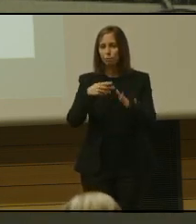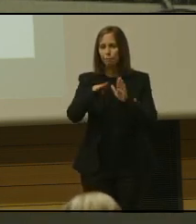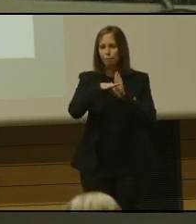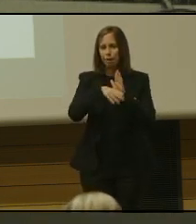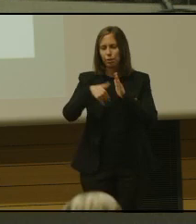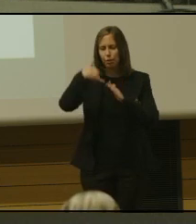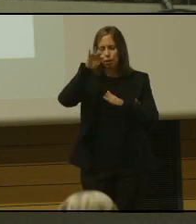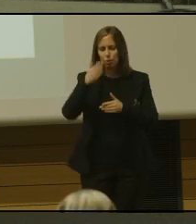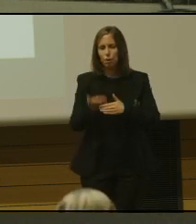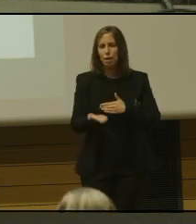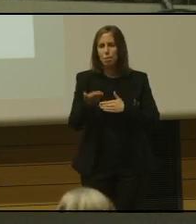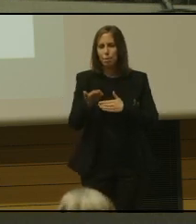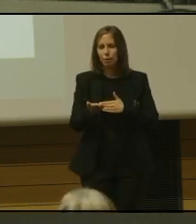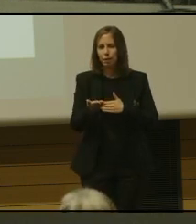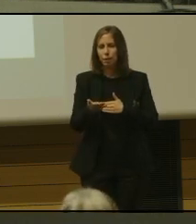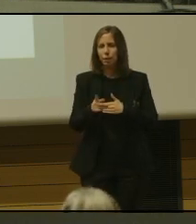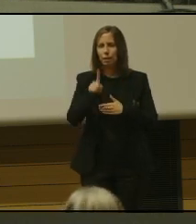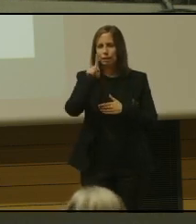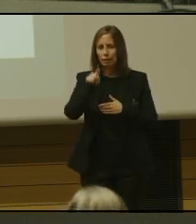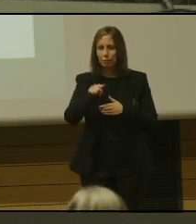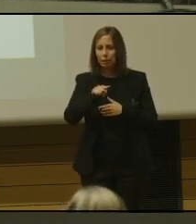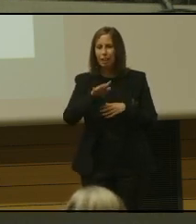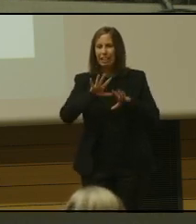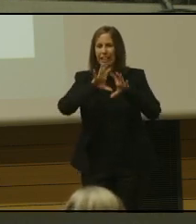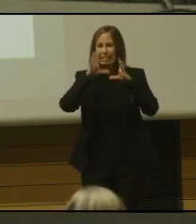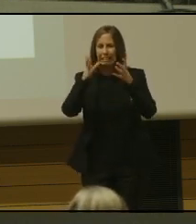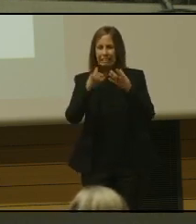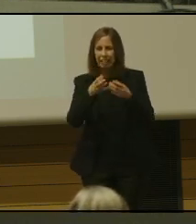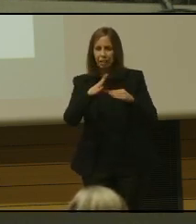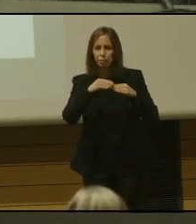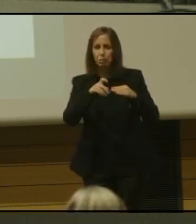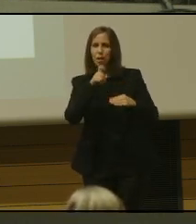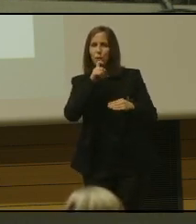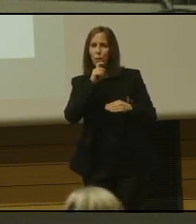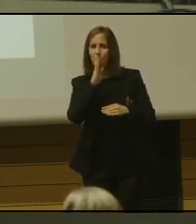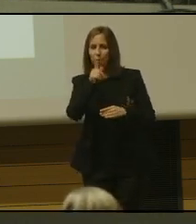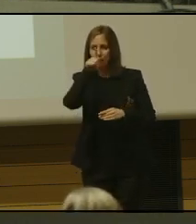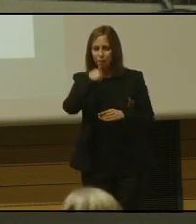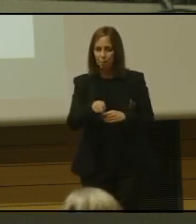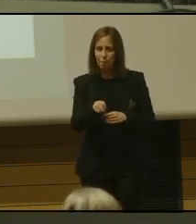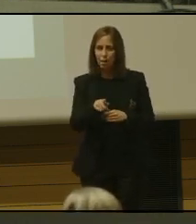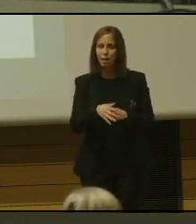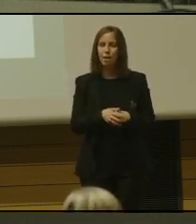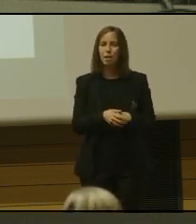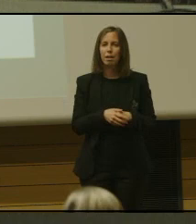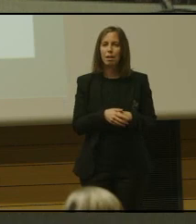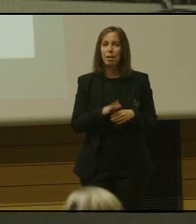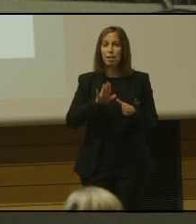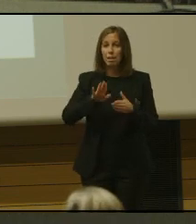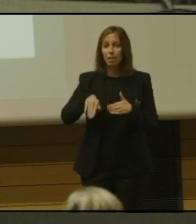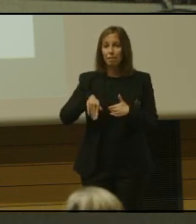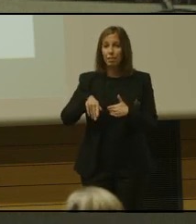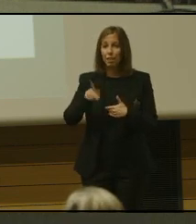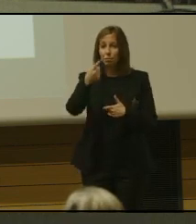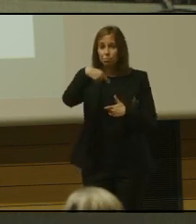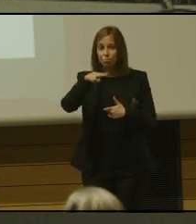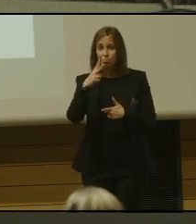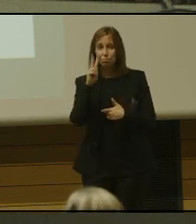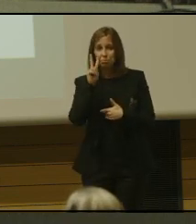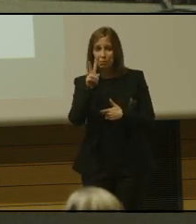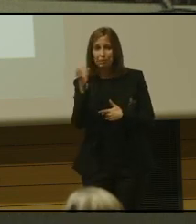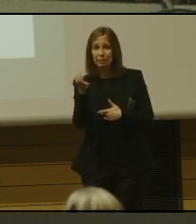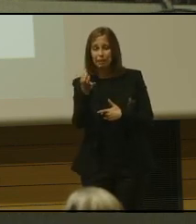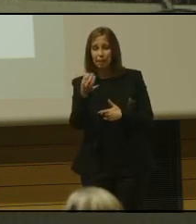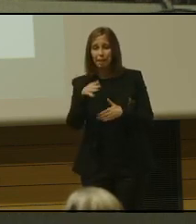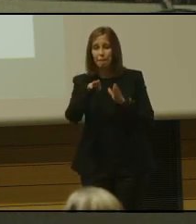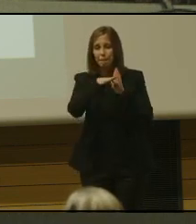importantísimo. Después está, bueno, pues todo el uso de Internet, y después, al final, lo que veis, y vosotros lo veréis, es que todos estos